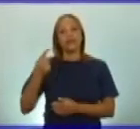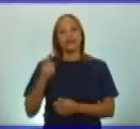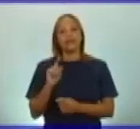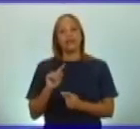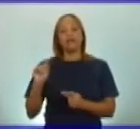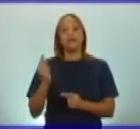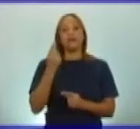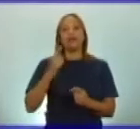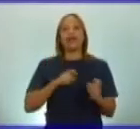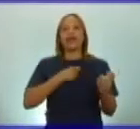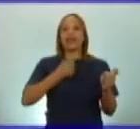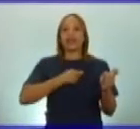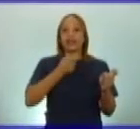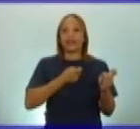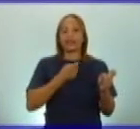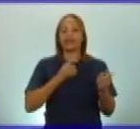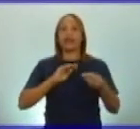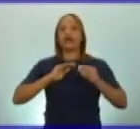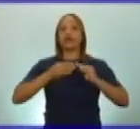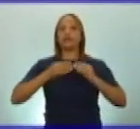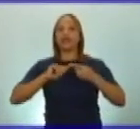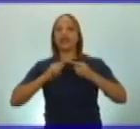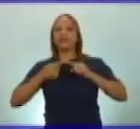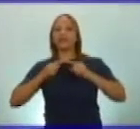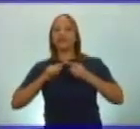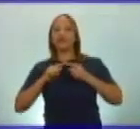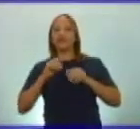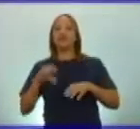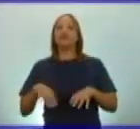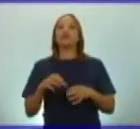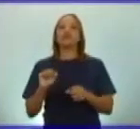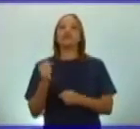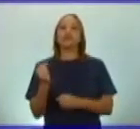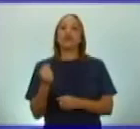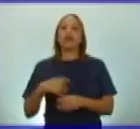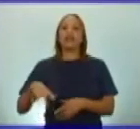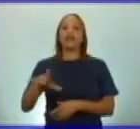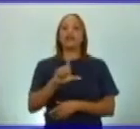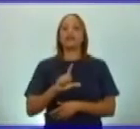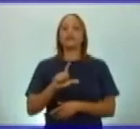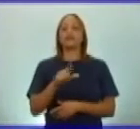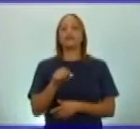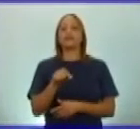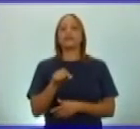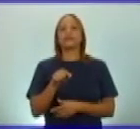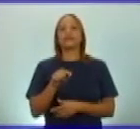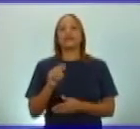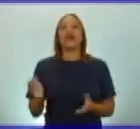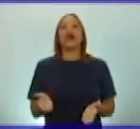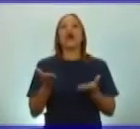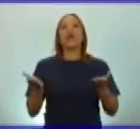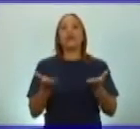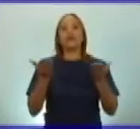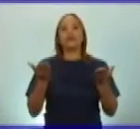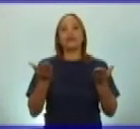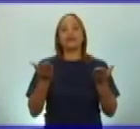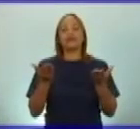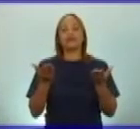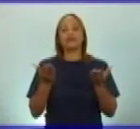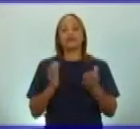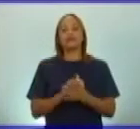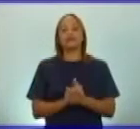Guerra Mundial, las contradicciones sociales en Estados Unidos se agudizan. Dice, las contradicciones sociales internamente en Estados Unidos se